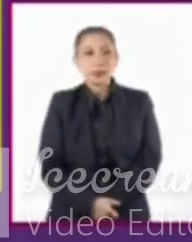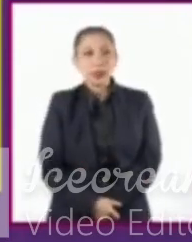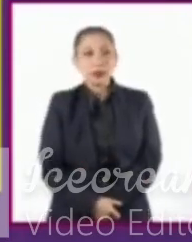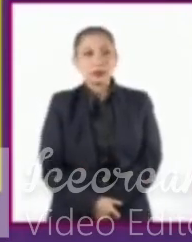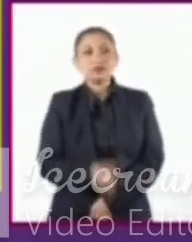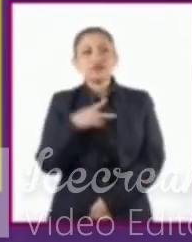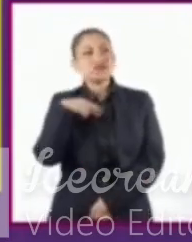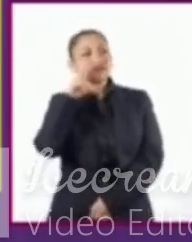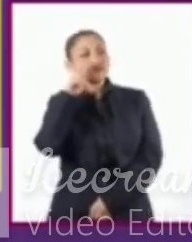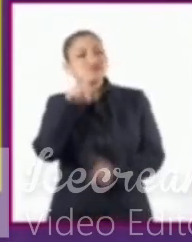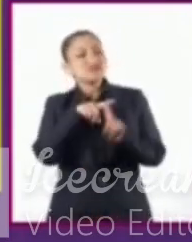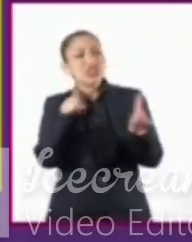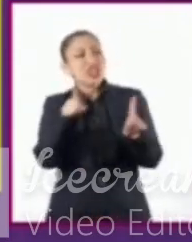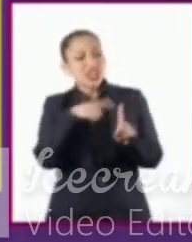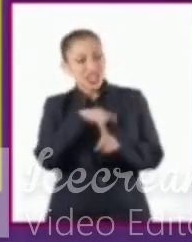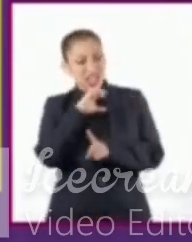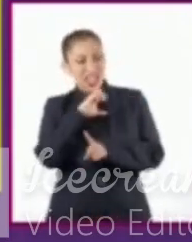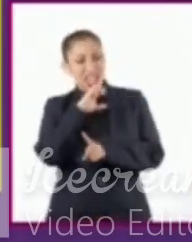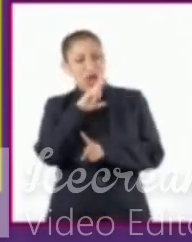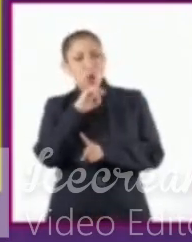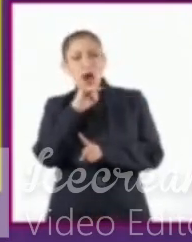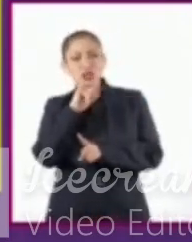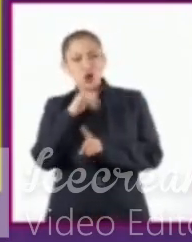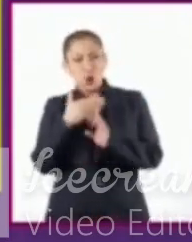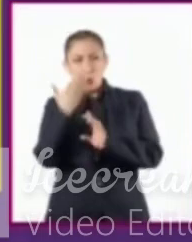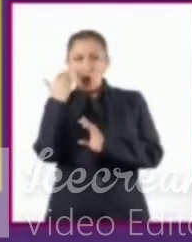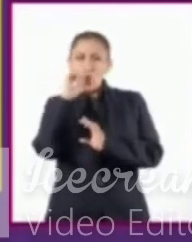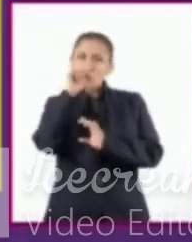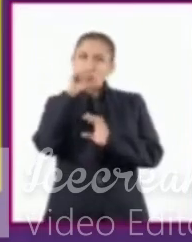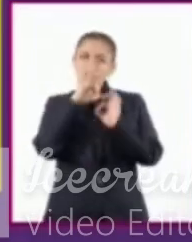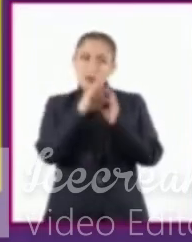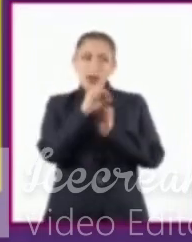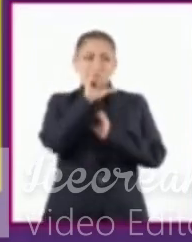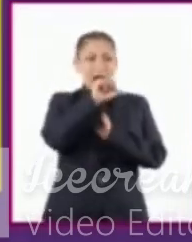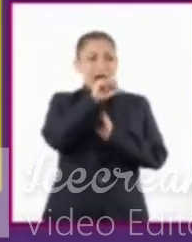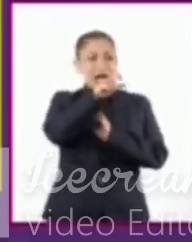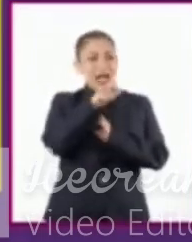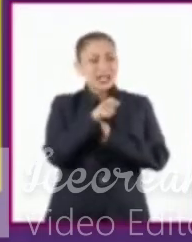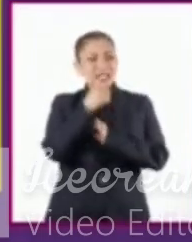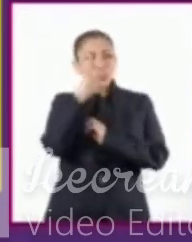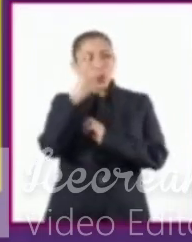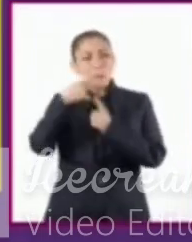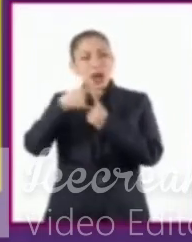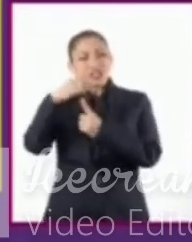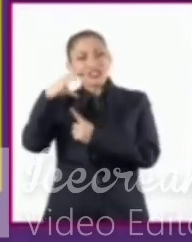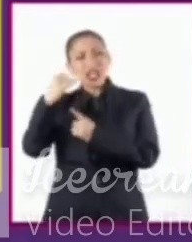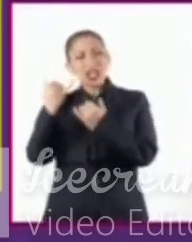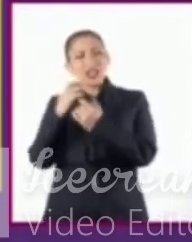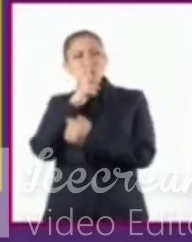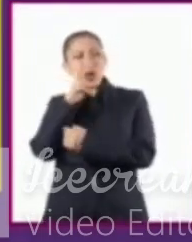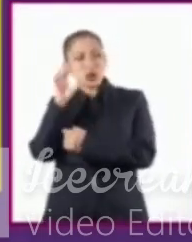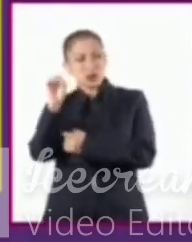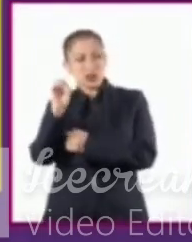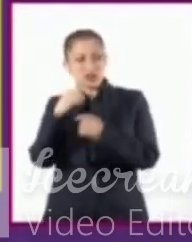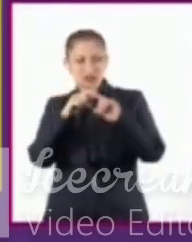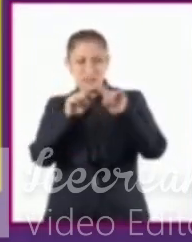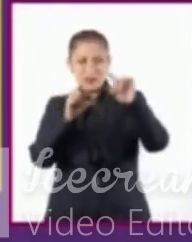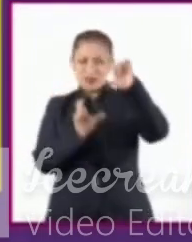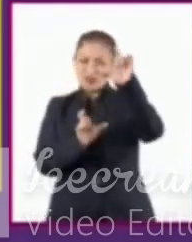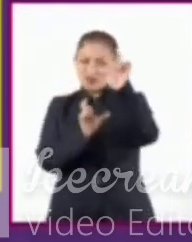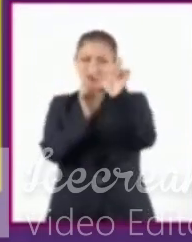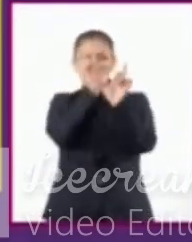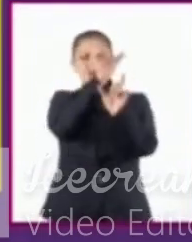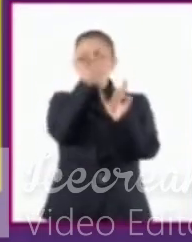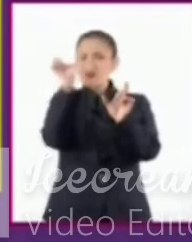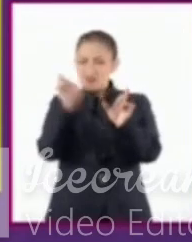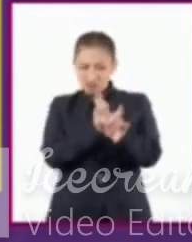¿Qué observan de diferente en esta ecuación comparada con la forma ax al cuadrado más c es igual a 0?